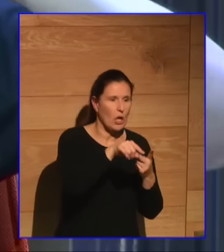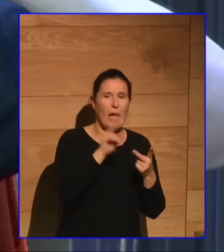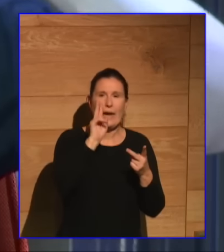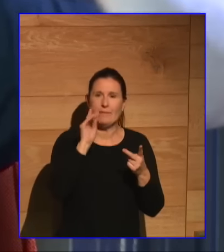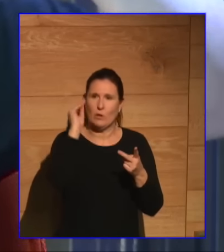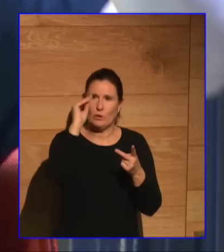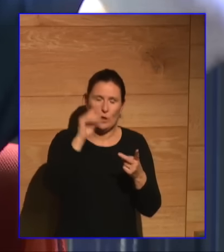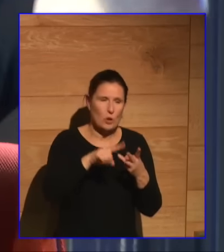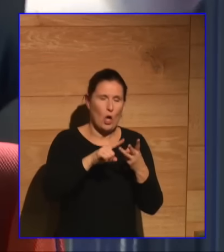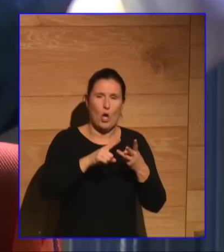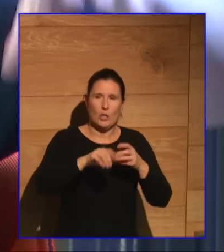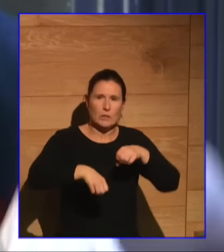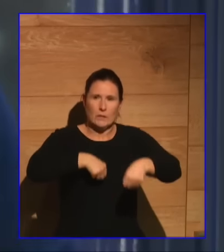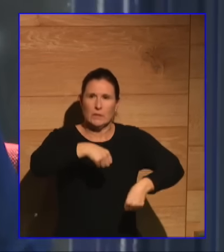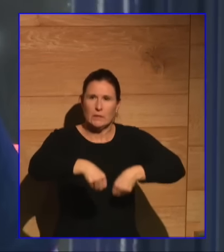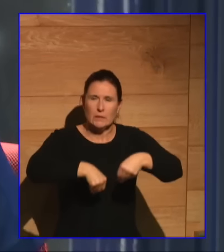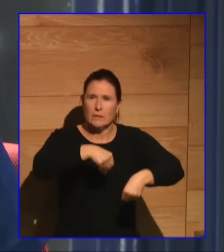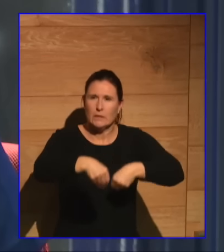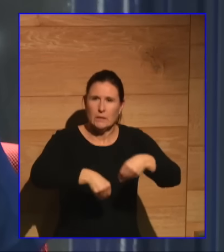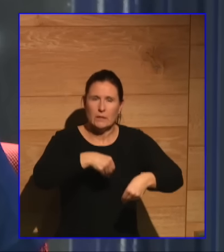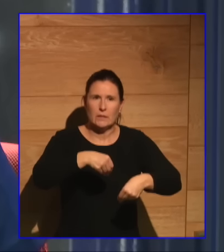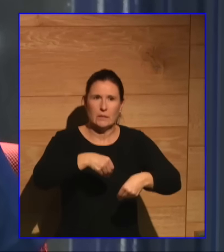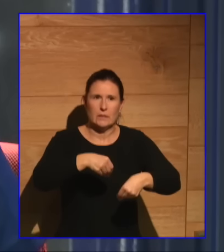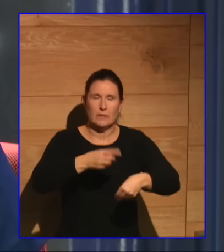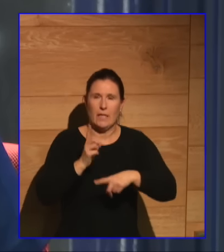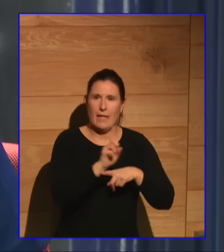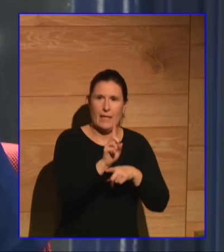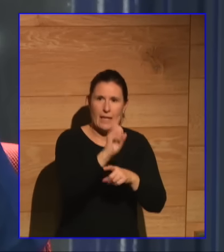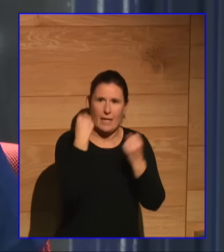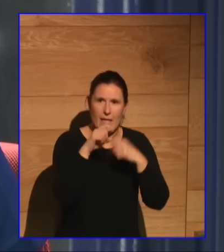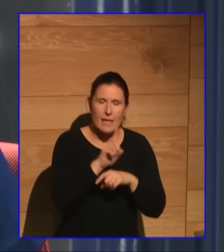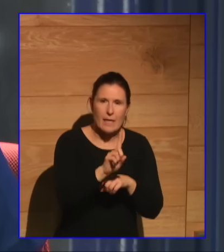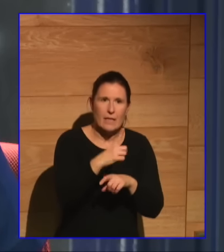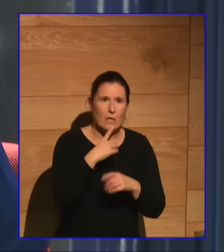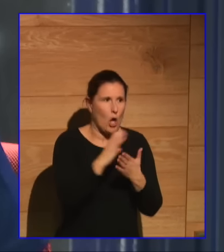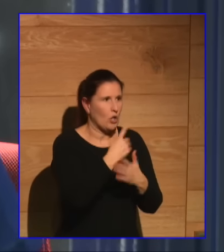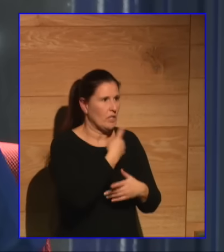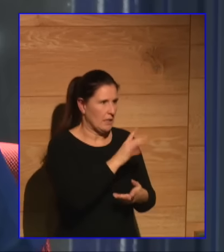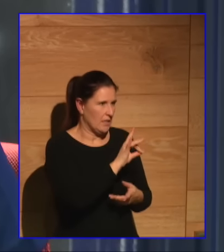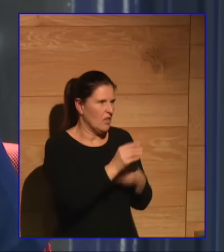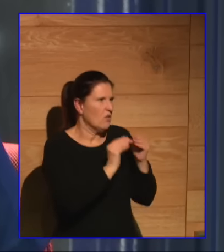un tiranosaurio corriendo detrás de un Land Cruiser, todo el mundo le decía, Jay,